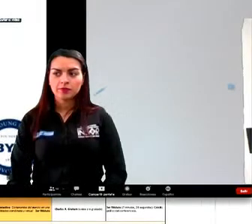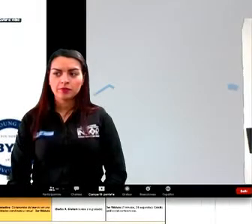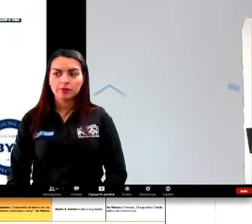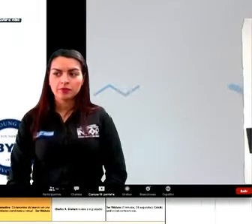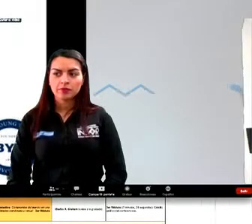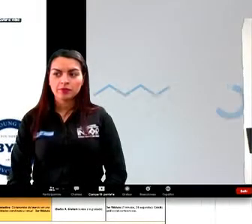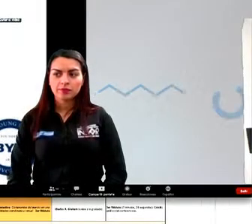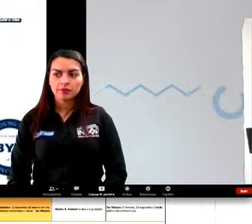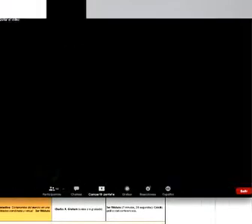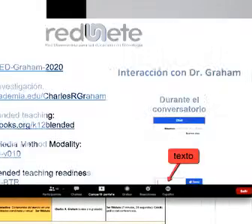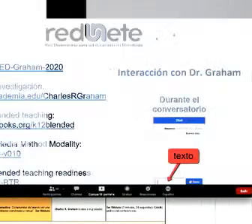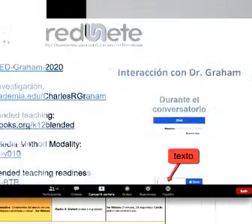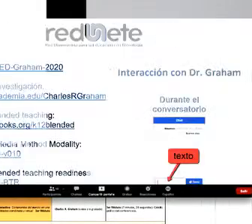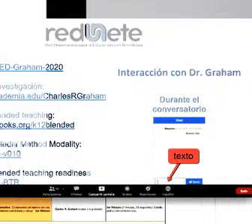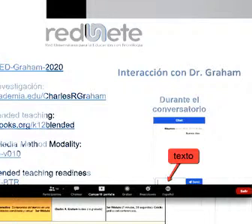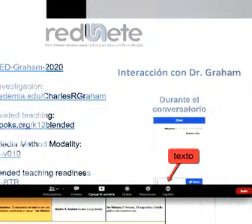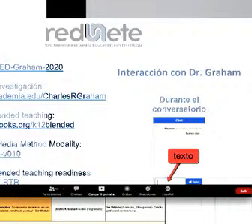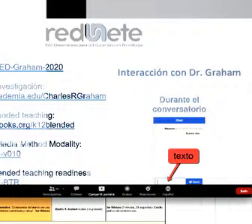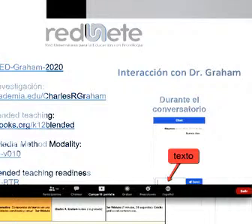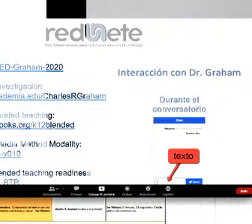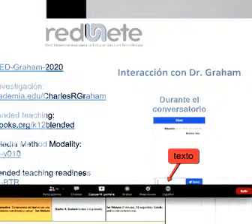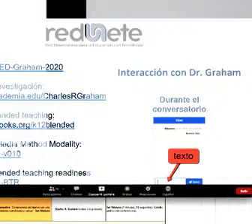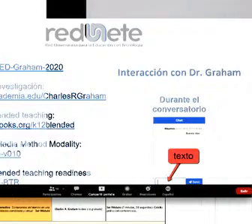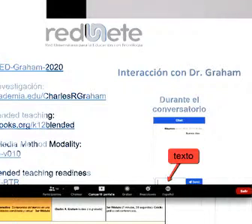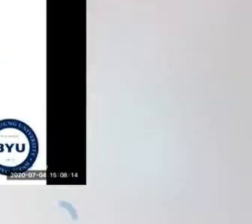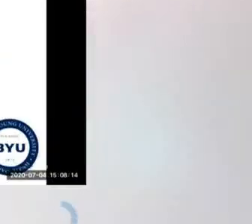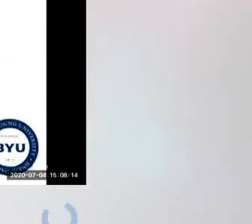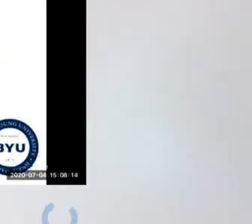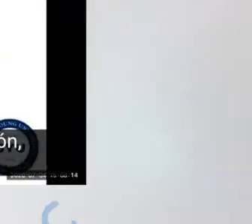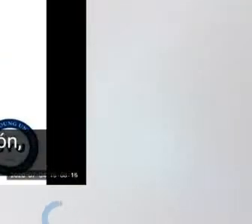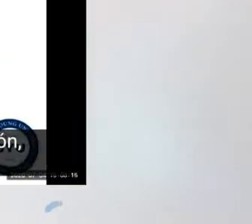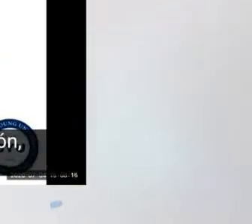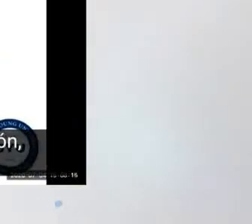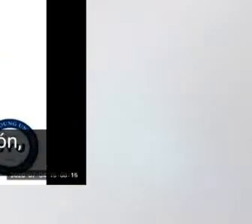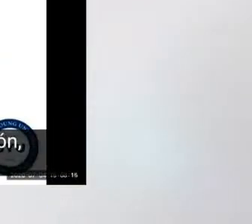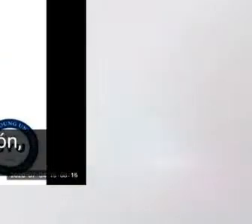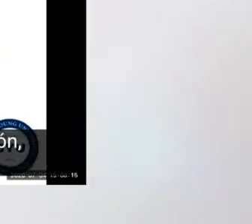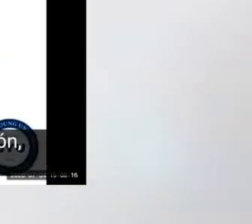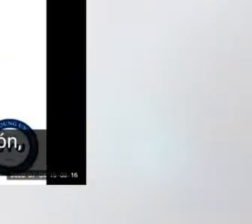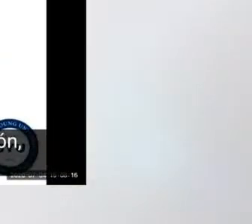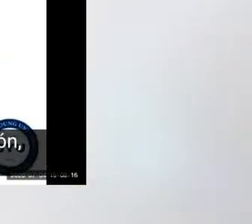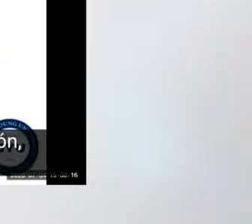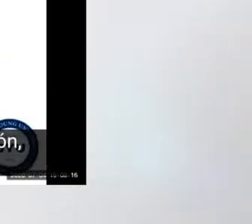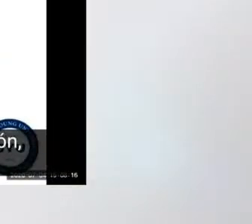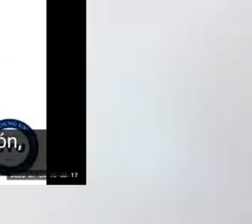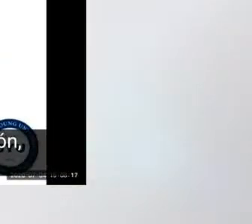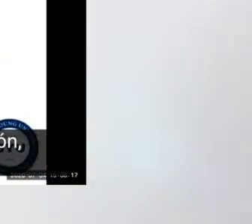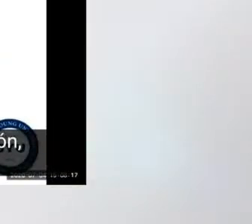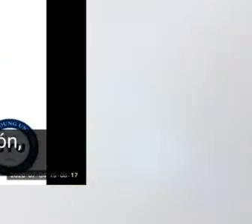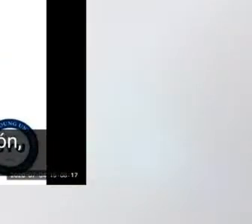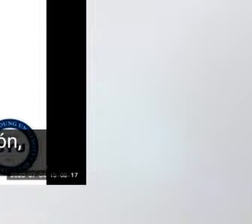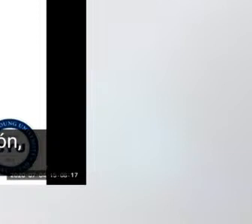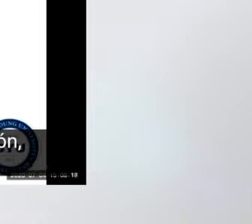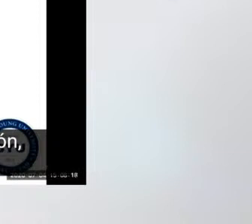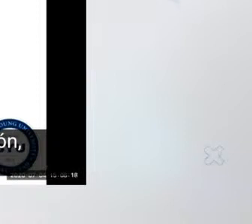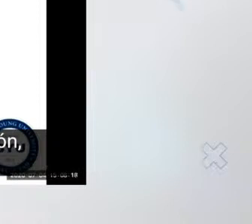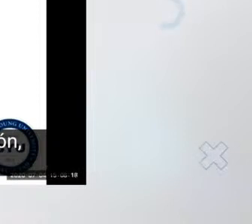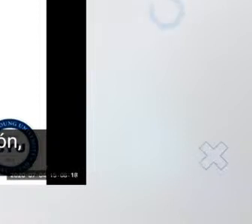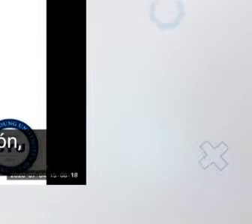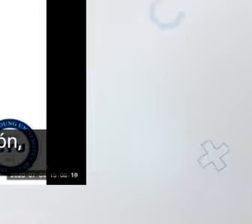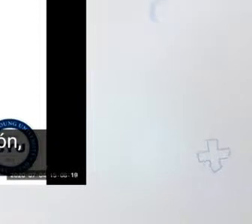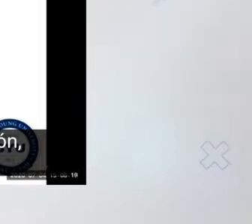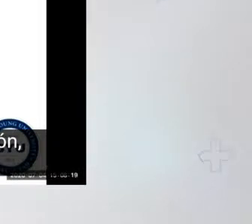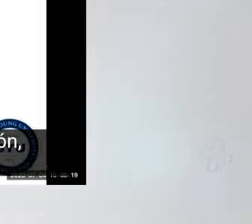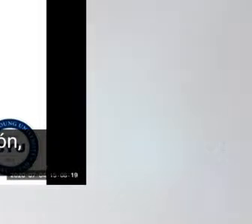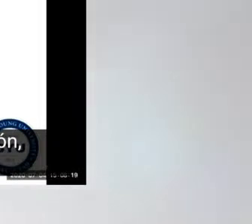hay el estudio que se realizó y les mostraré. Deseo que vean estos datos. Esto está en